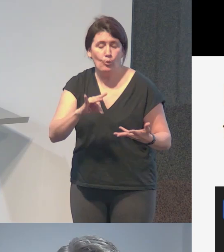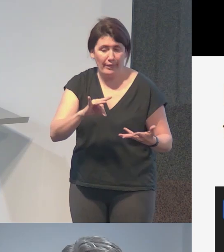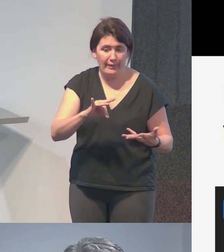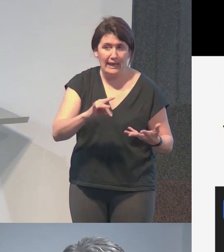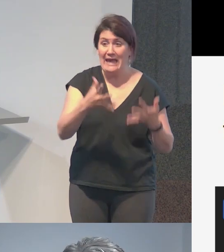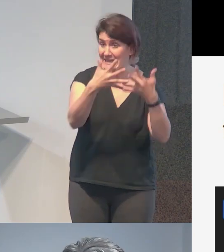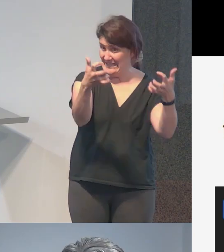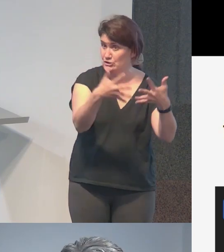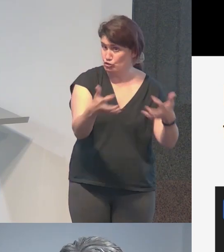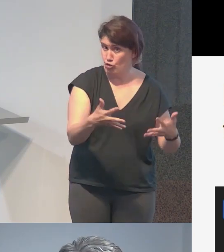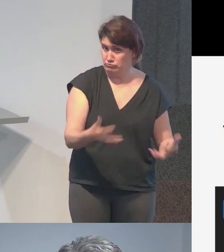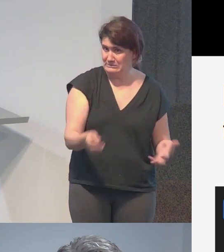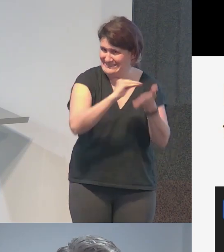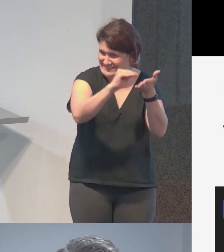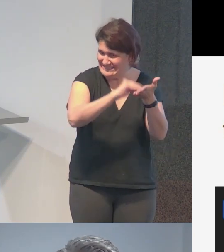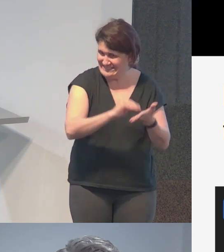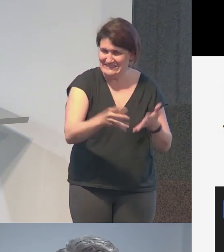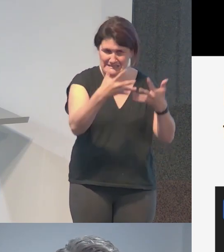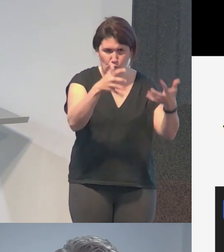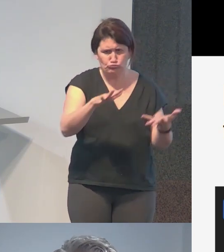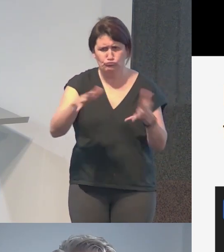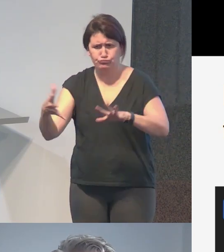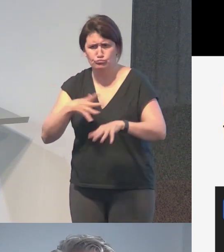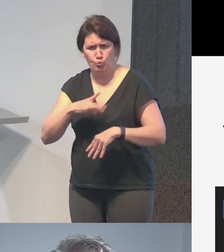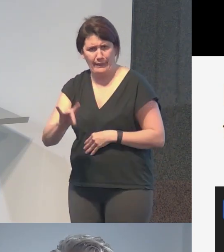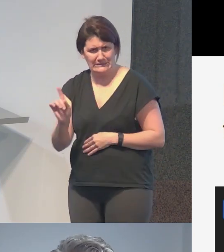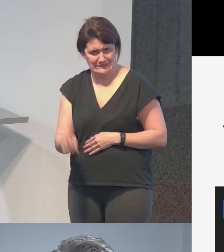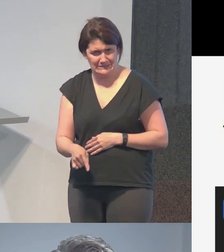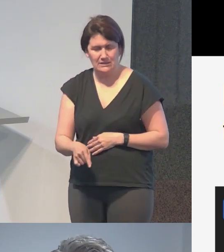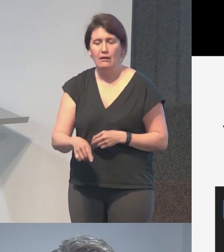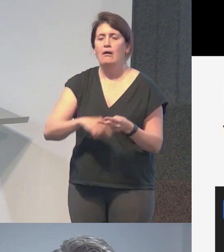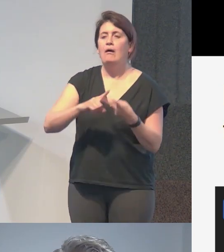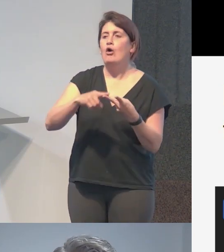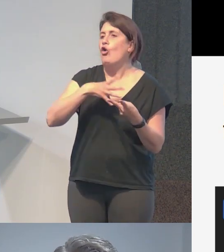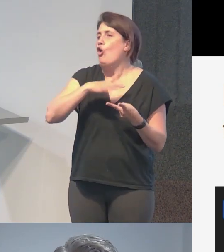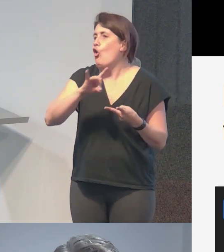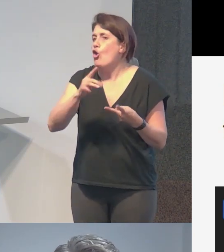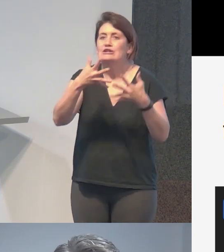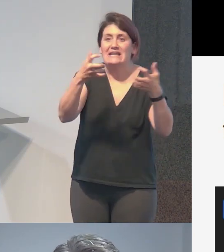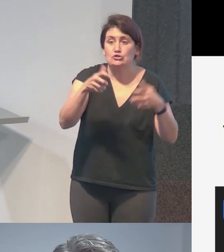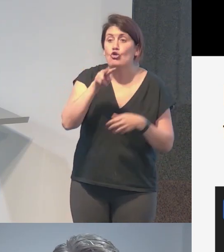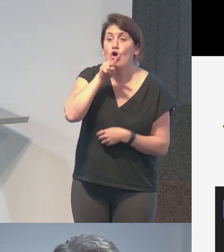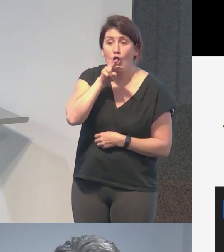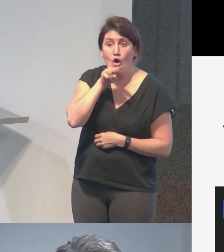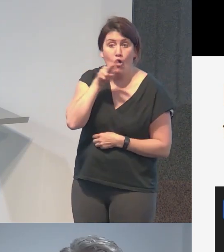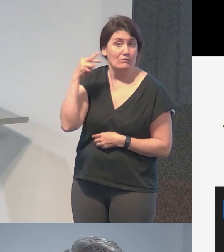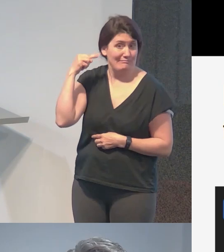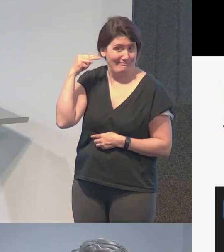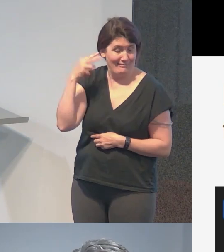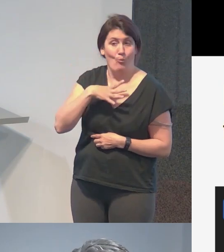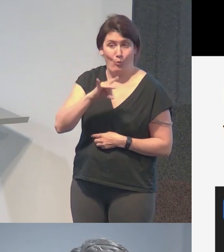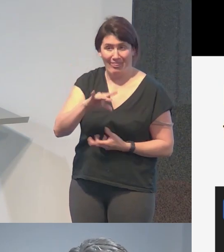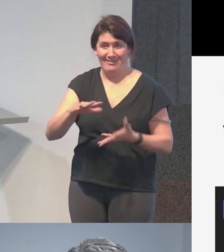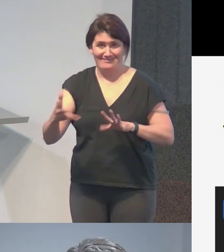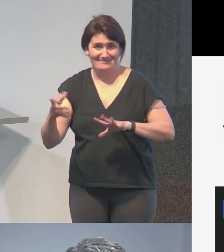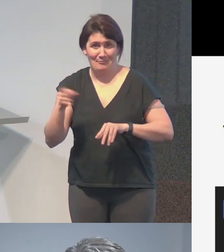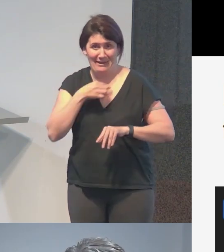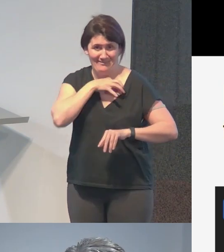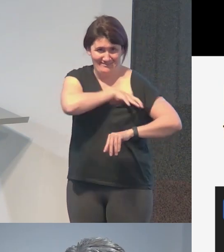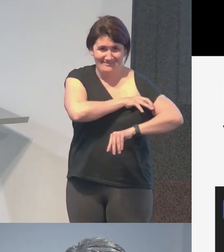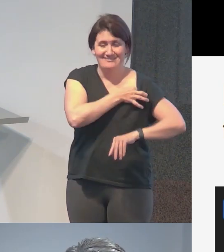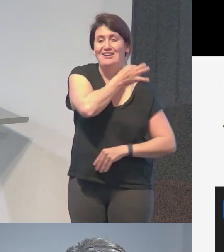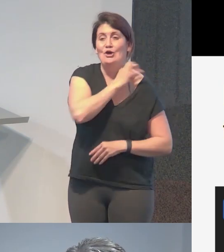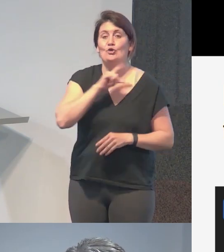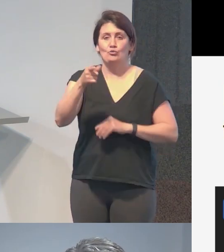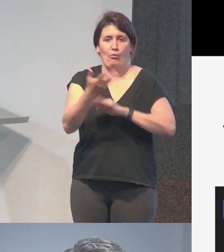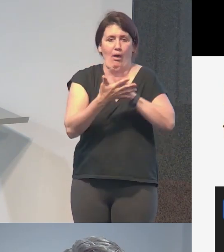traducir un texto escrito, incluso puede traducir un texto oral. Tú puedes hablar